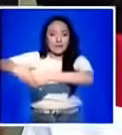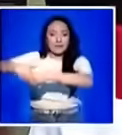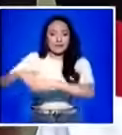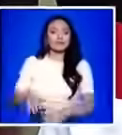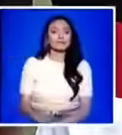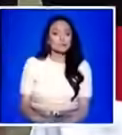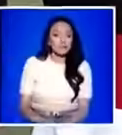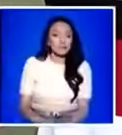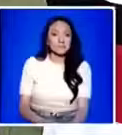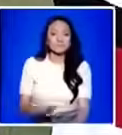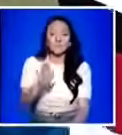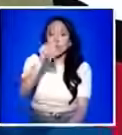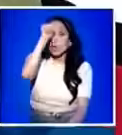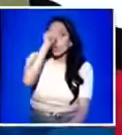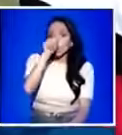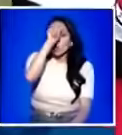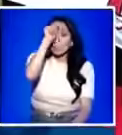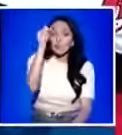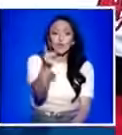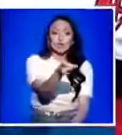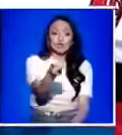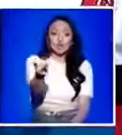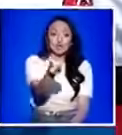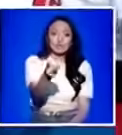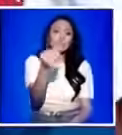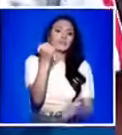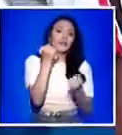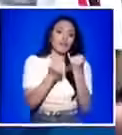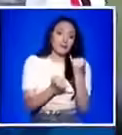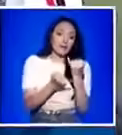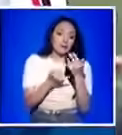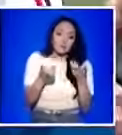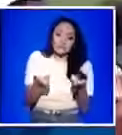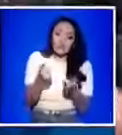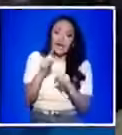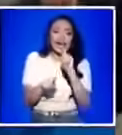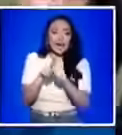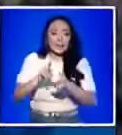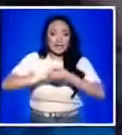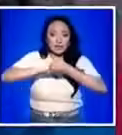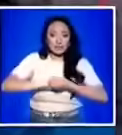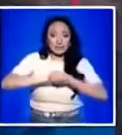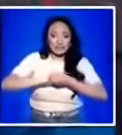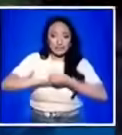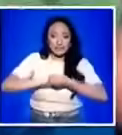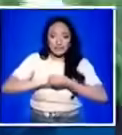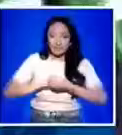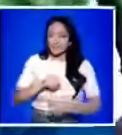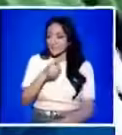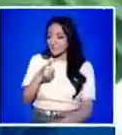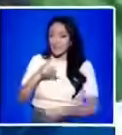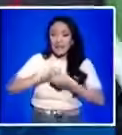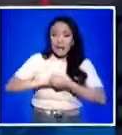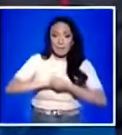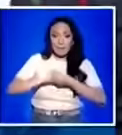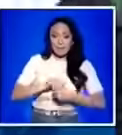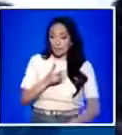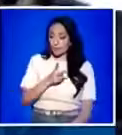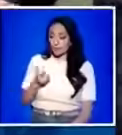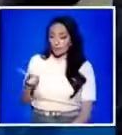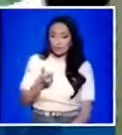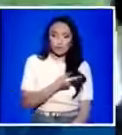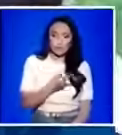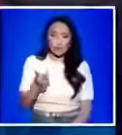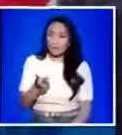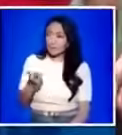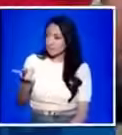es la expectativa porque el domingo los dos equipos tienen la final y esa es la forma. La amistad, la unidad. ¿Cómo está? Muy buenos días. Es importante